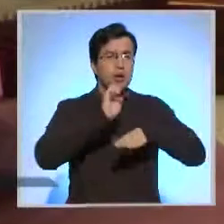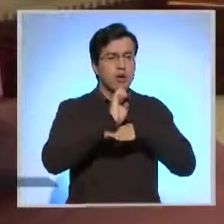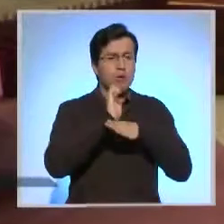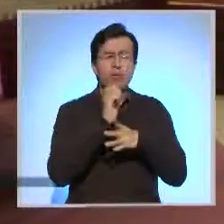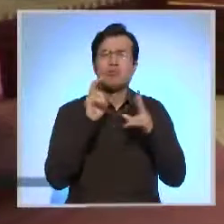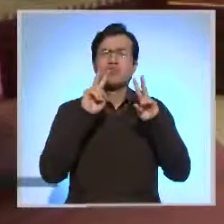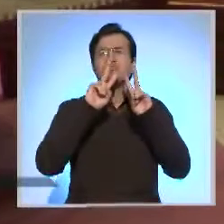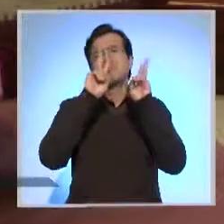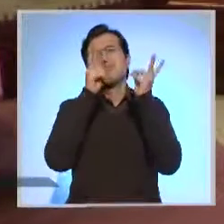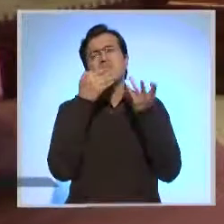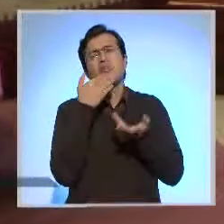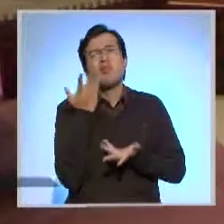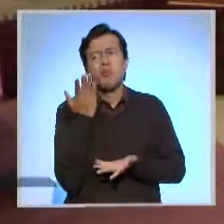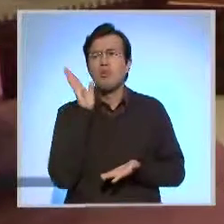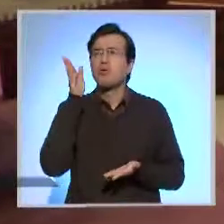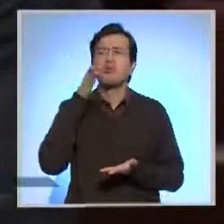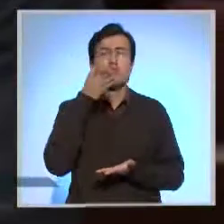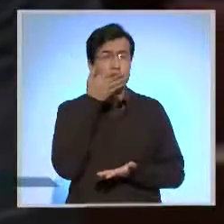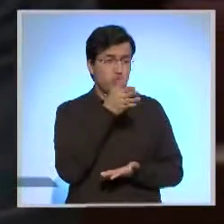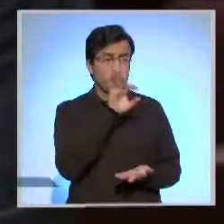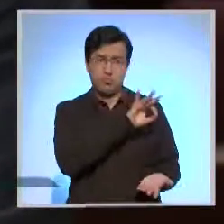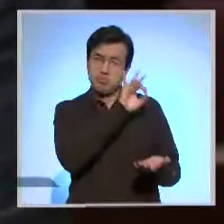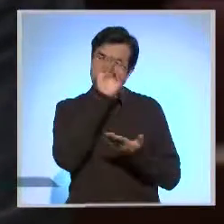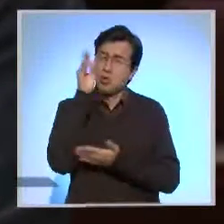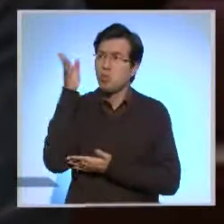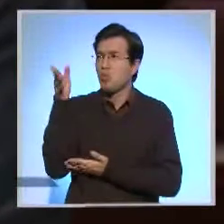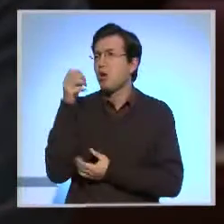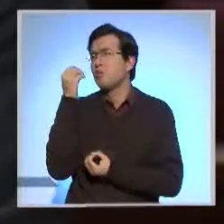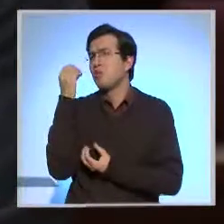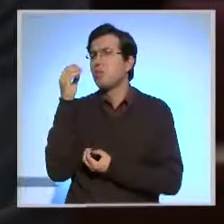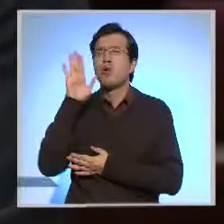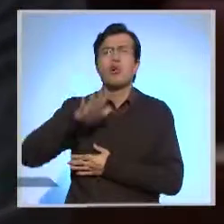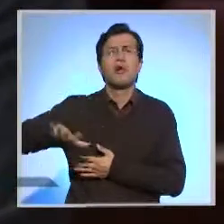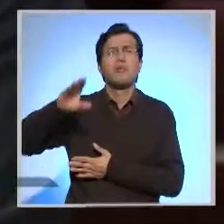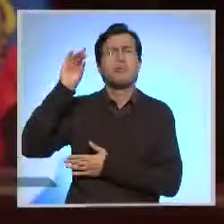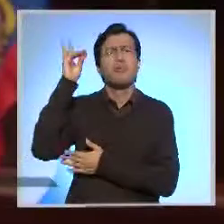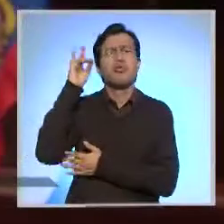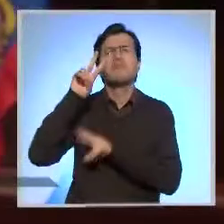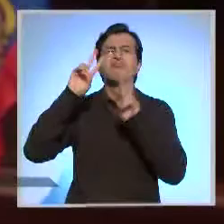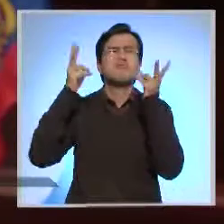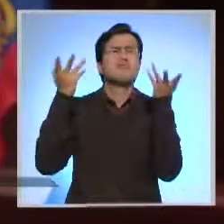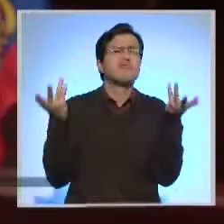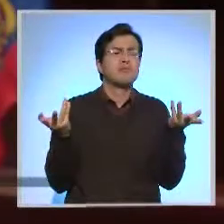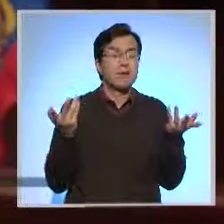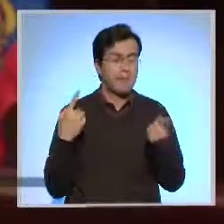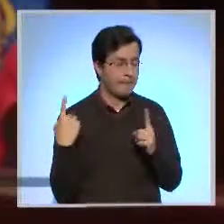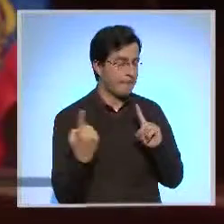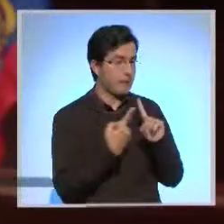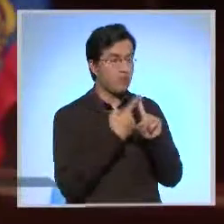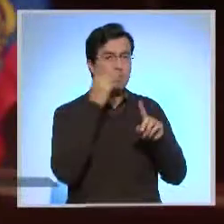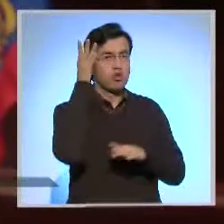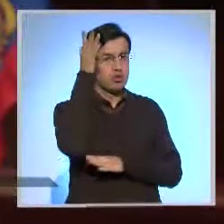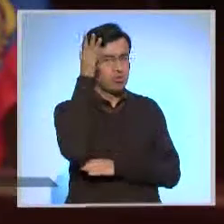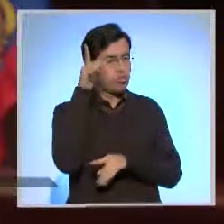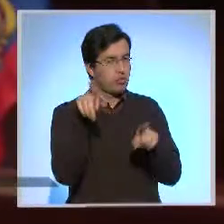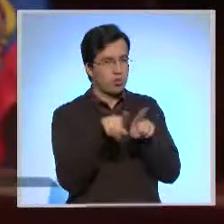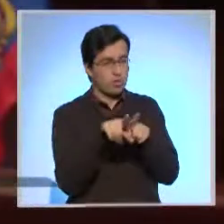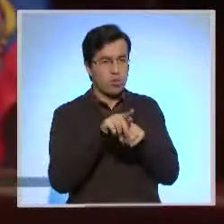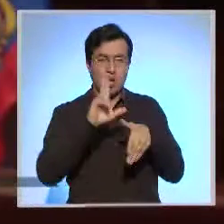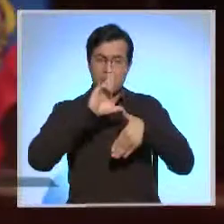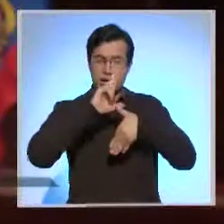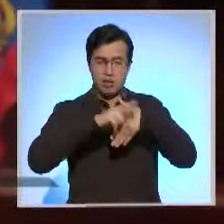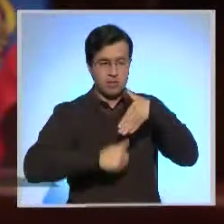discurso que en qué posición llegó usted este encuentro en bolivia efectivamente primero el discurso es similar en américa